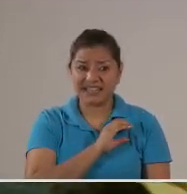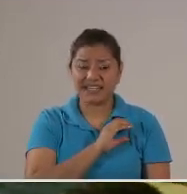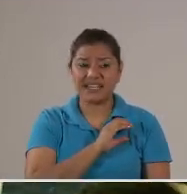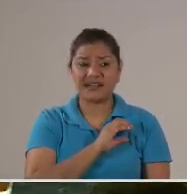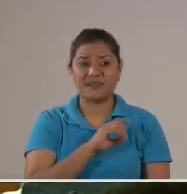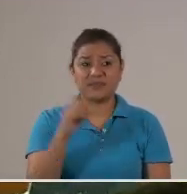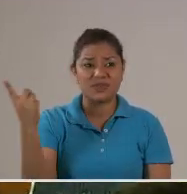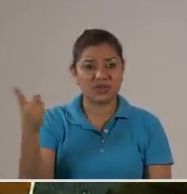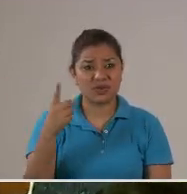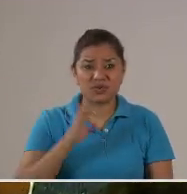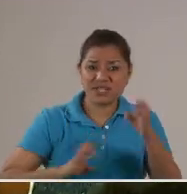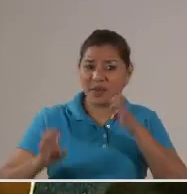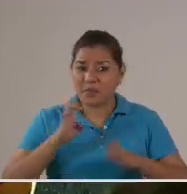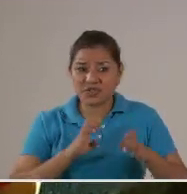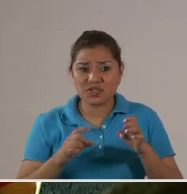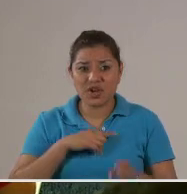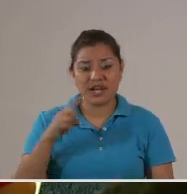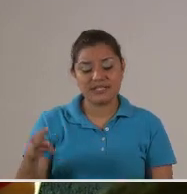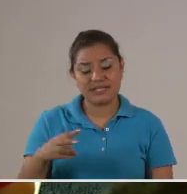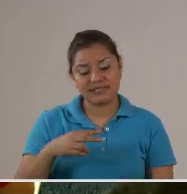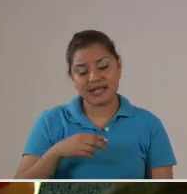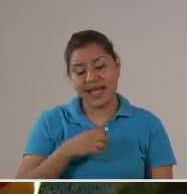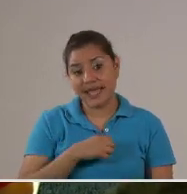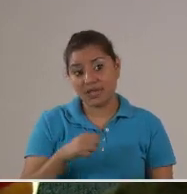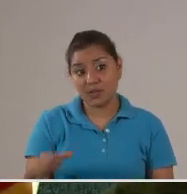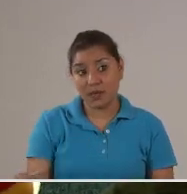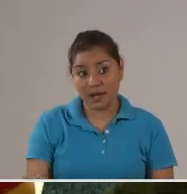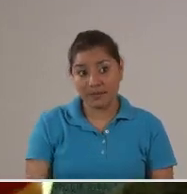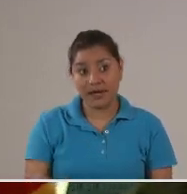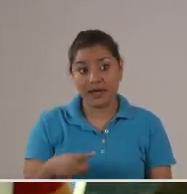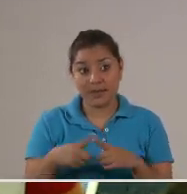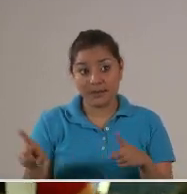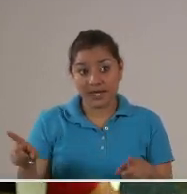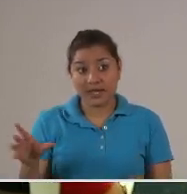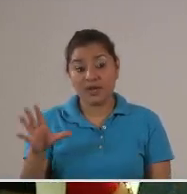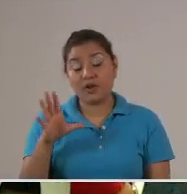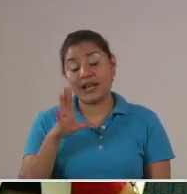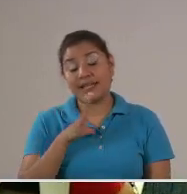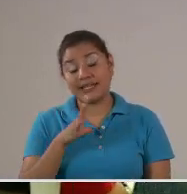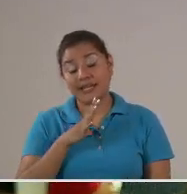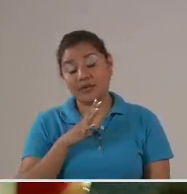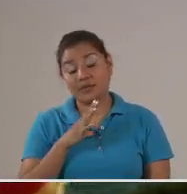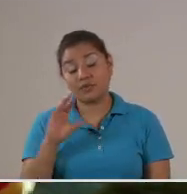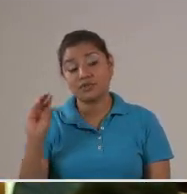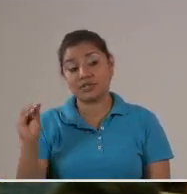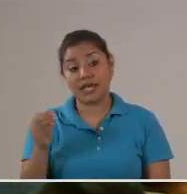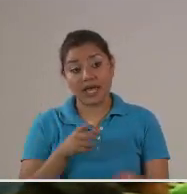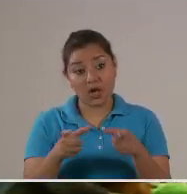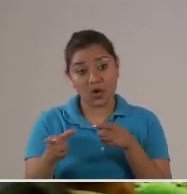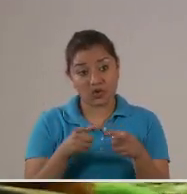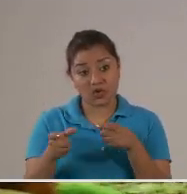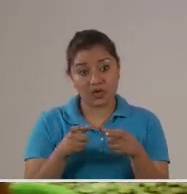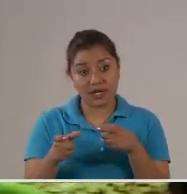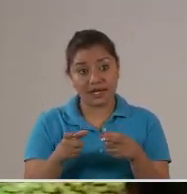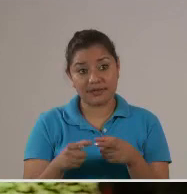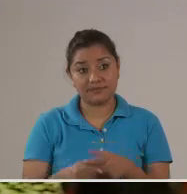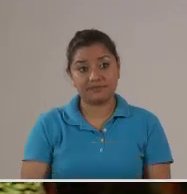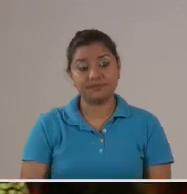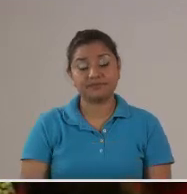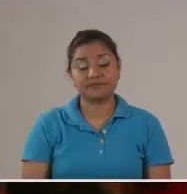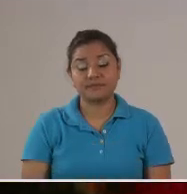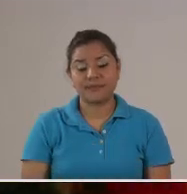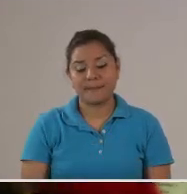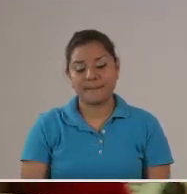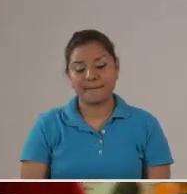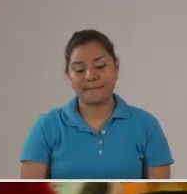está en tu alma esa alma nunca ha estado muerta pero la tenemos que matar entre paréntesis por eso son las goleadas para matarle